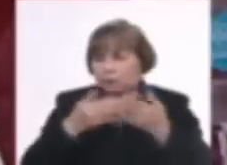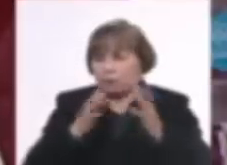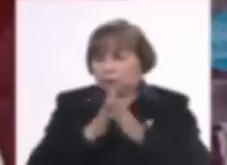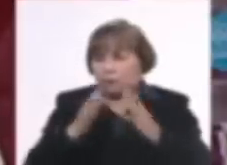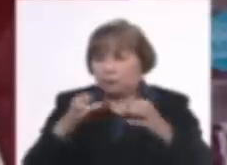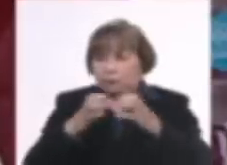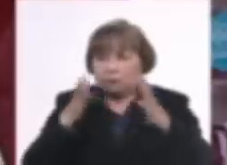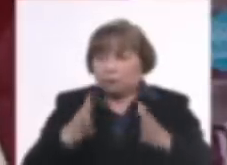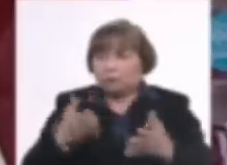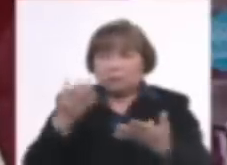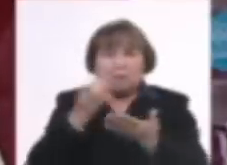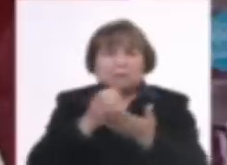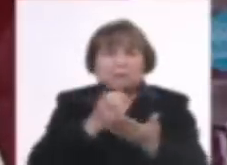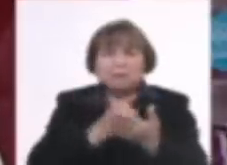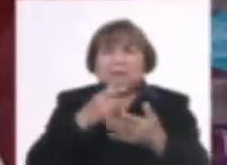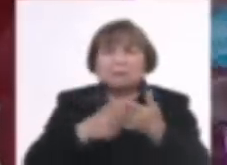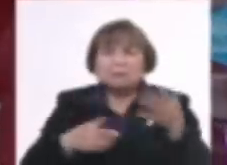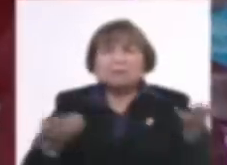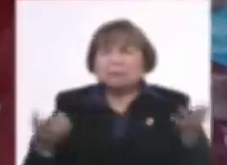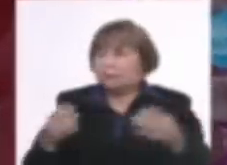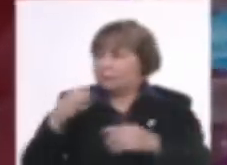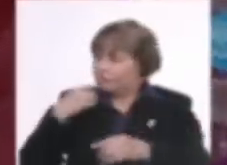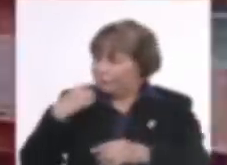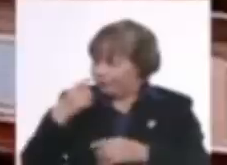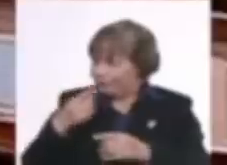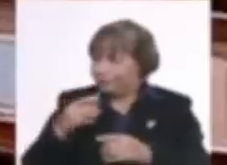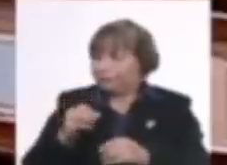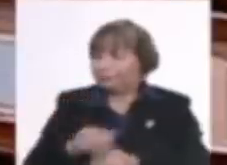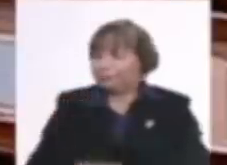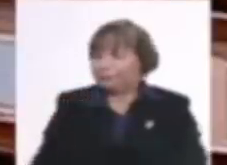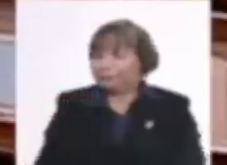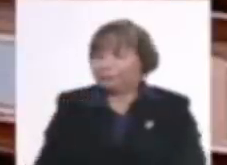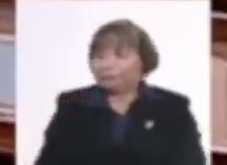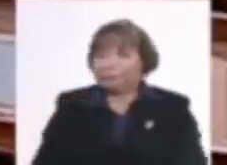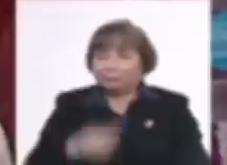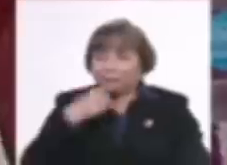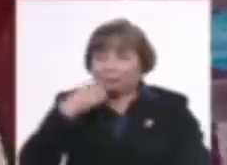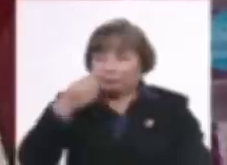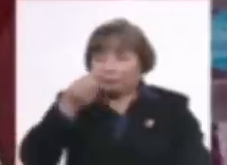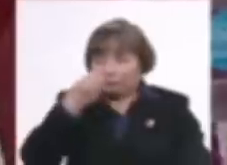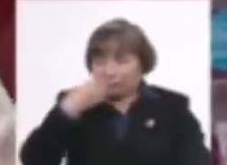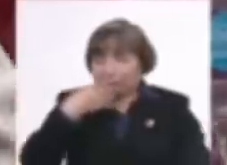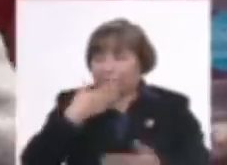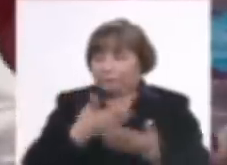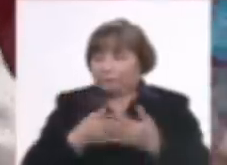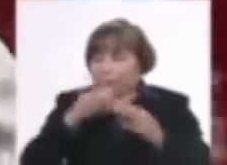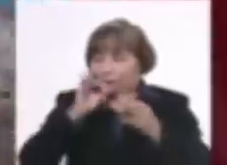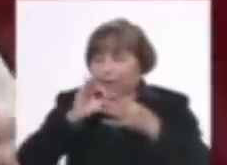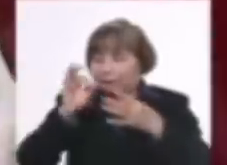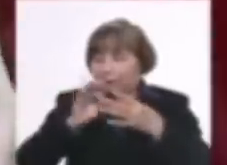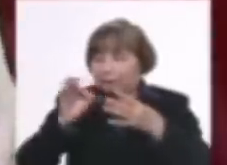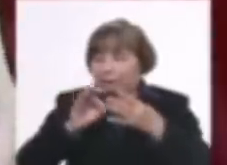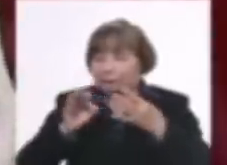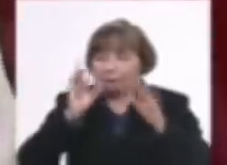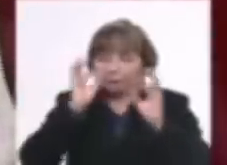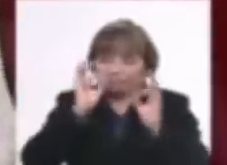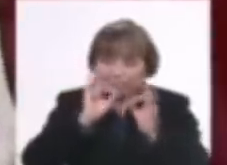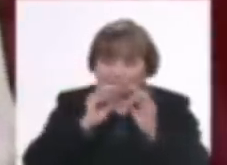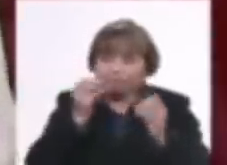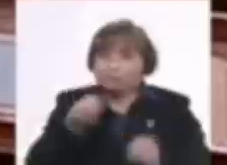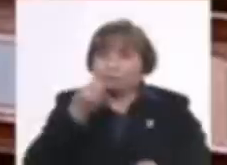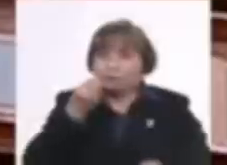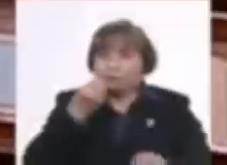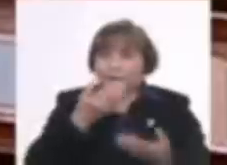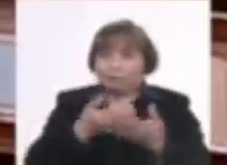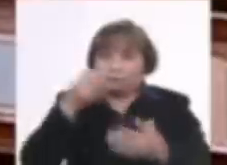señora congresista. ¿Qué contrato? Le voy a buscar el contrato para que usted me lo diga y me lo especifique concretamente por